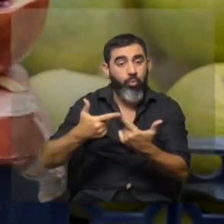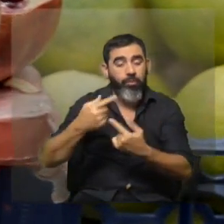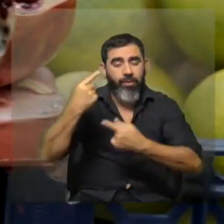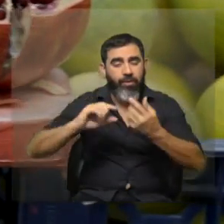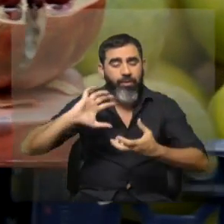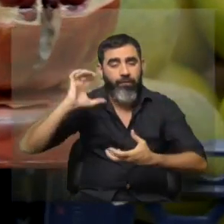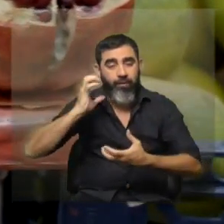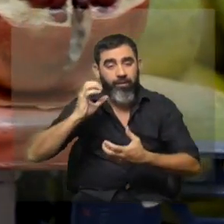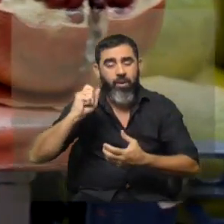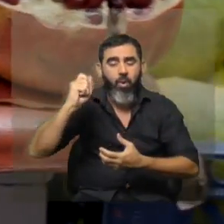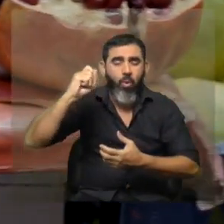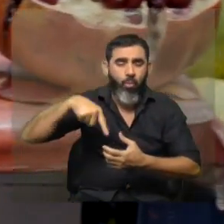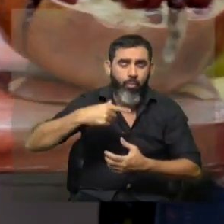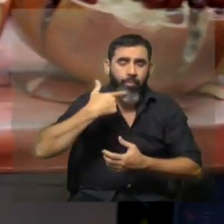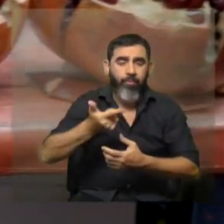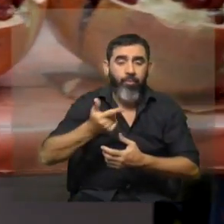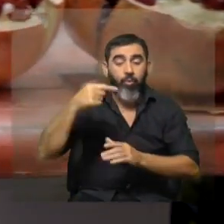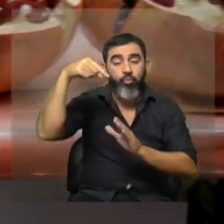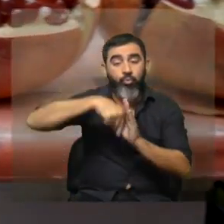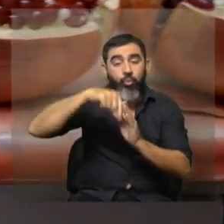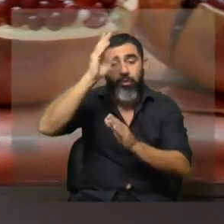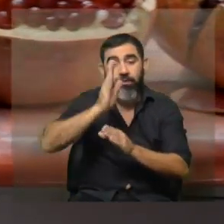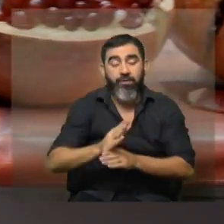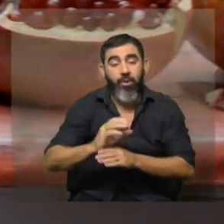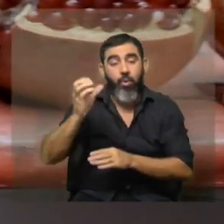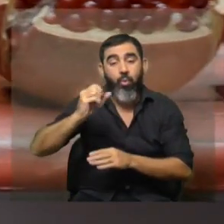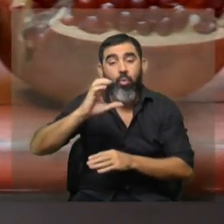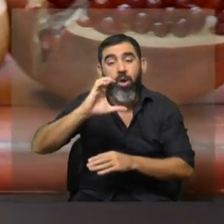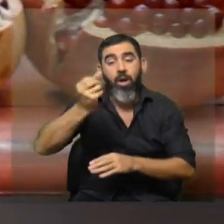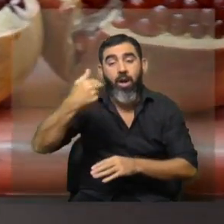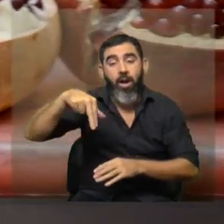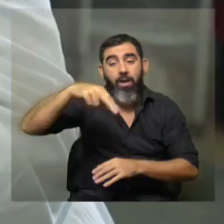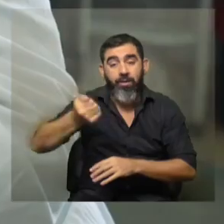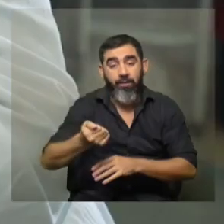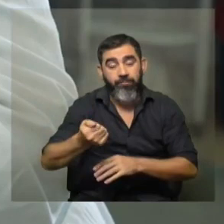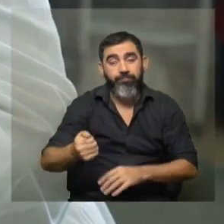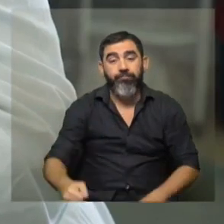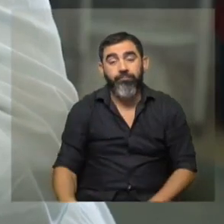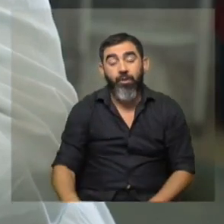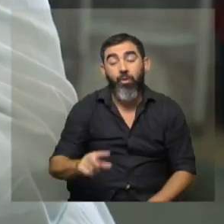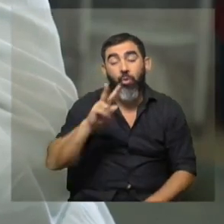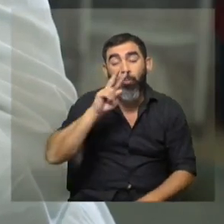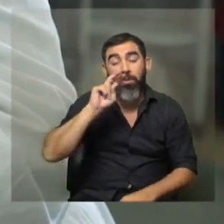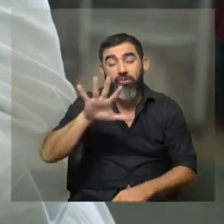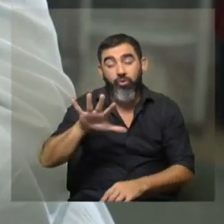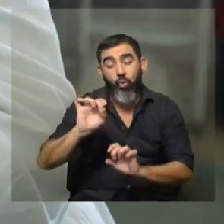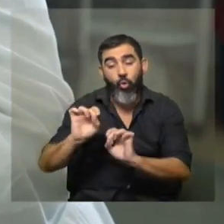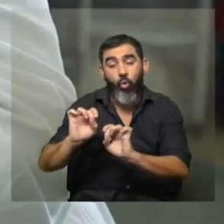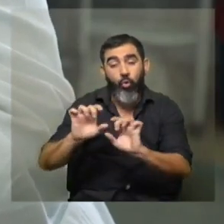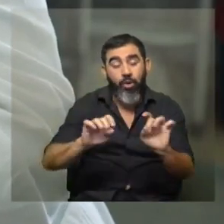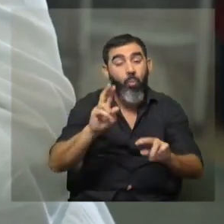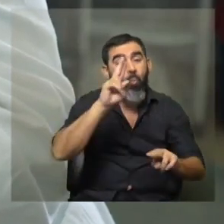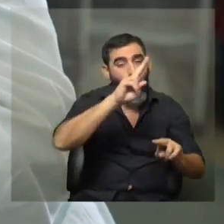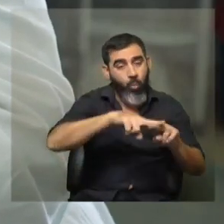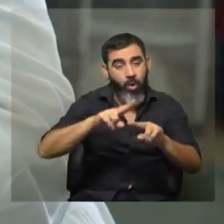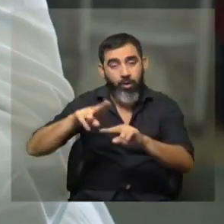diversas frutas. Es muy común en el sur de Brasil el jugo de caña. Y ha habido en el 2005 un brote con varios